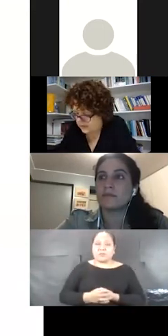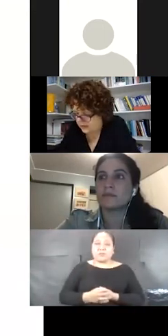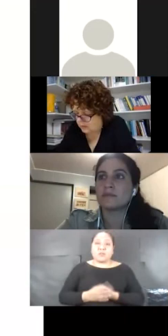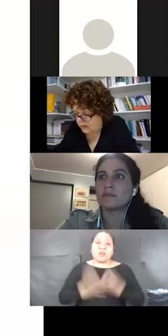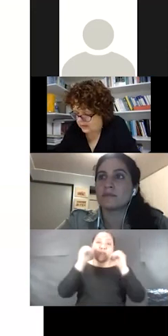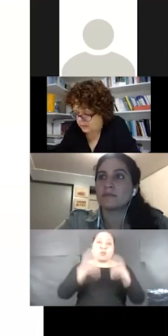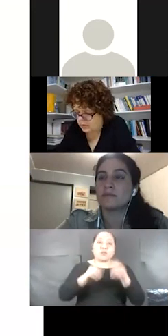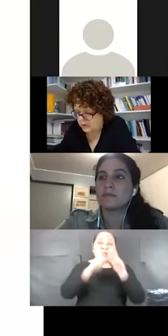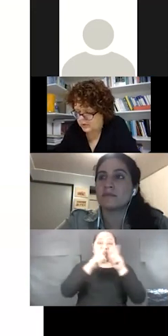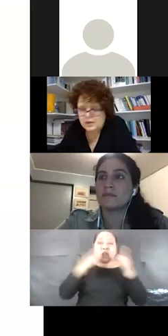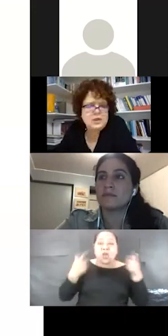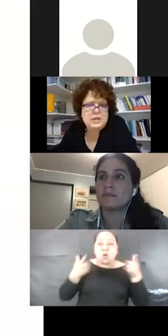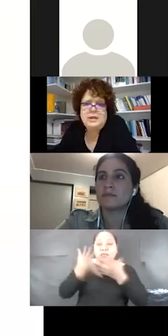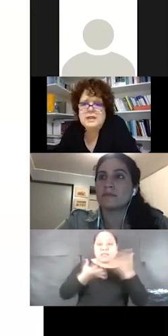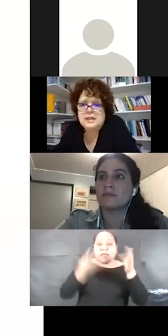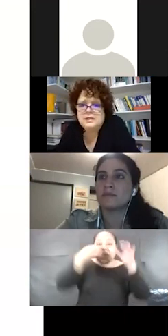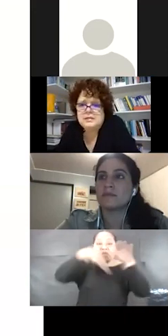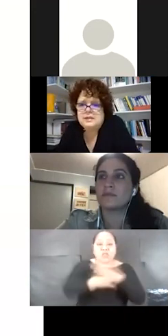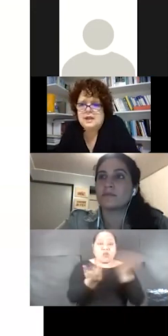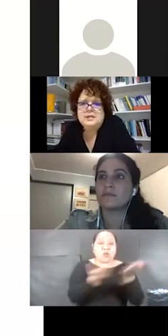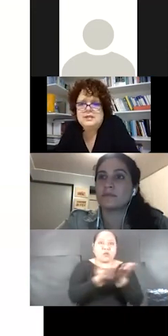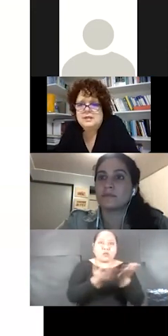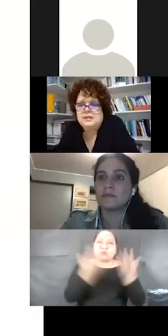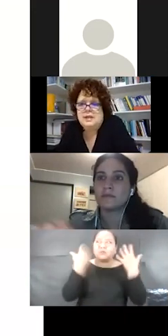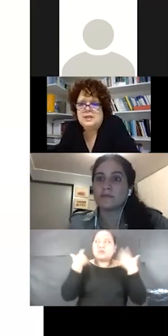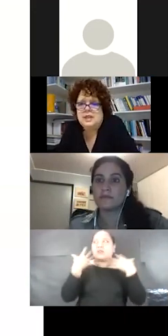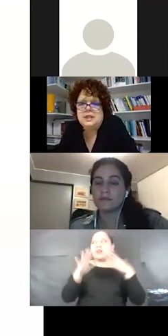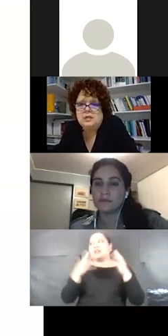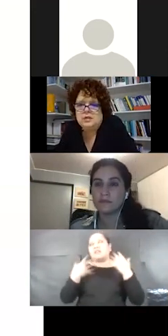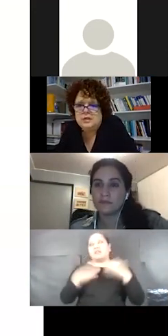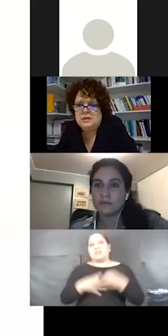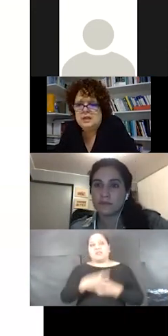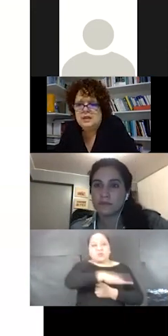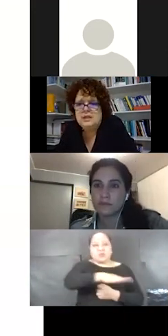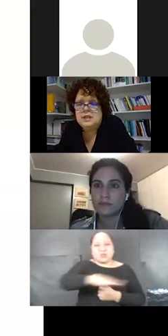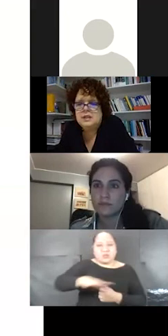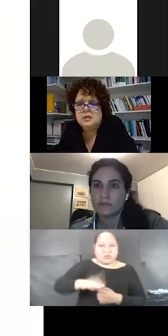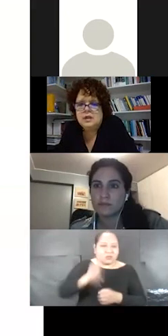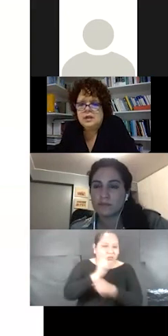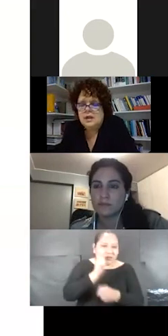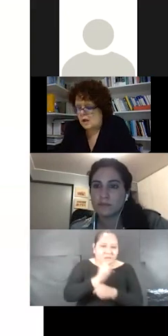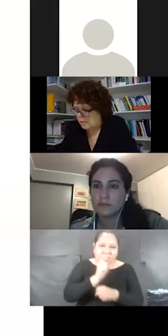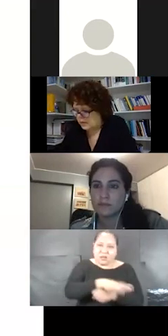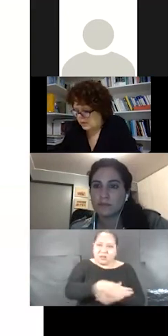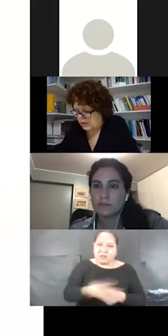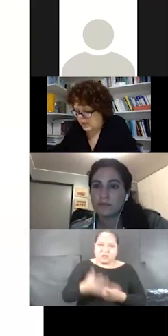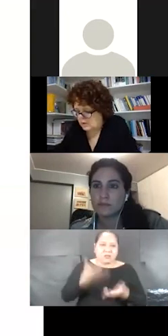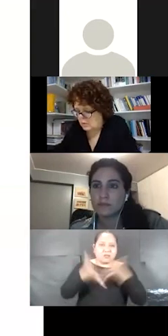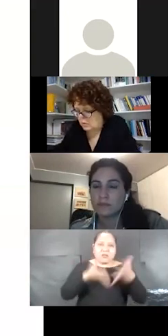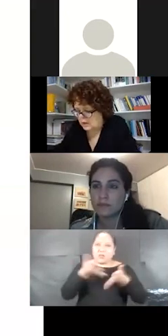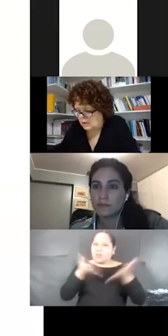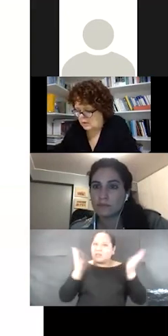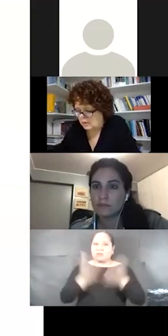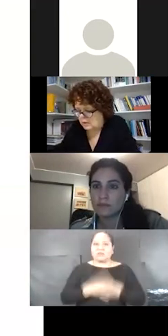señas en escuelas, pues yo creo que se debería hacer, si se hace desde chiquitito, ¿no? Y si se hace desde chiquitito, pues yo creo que es